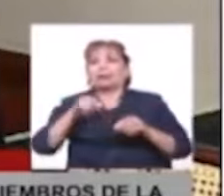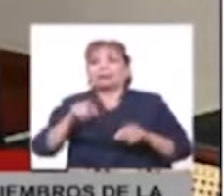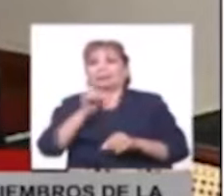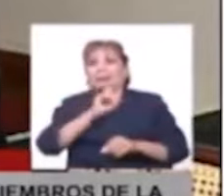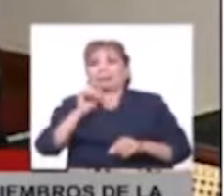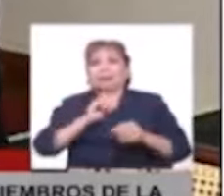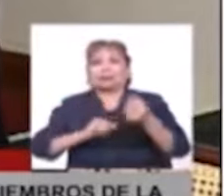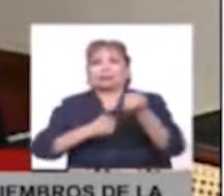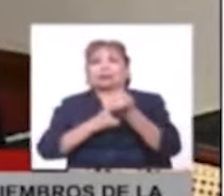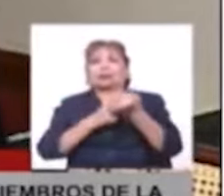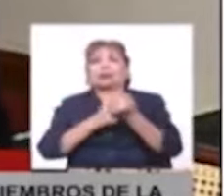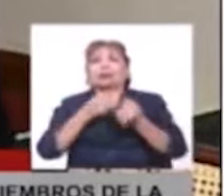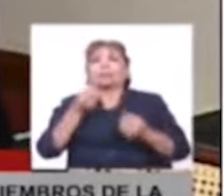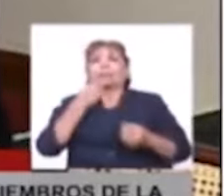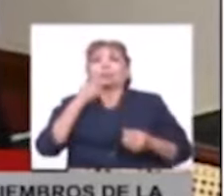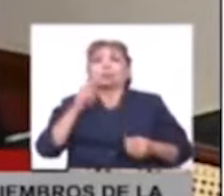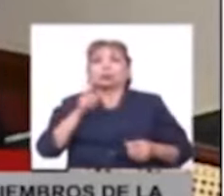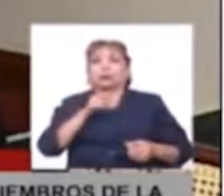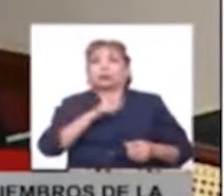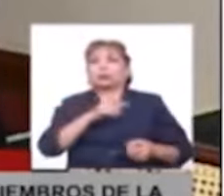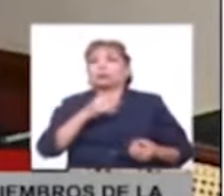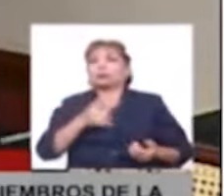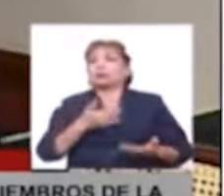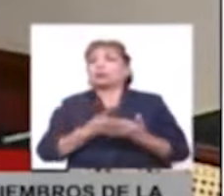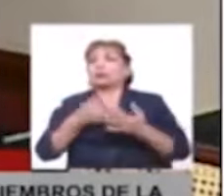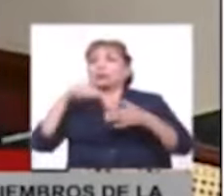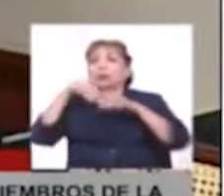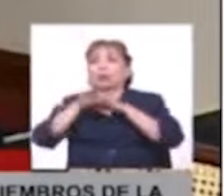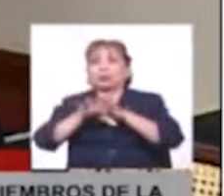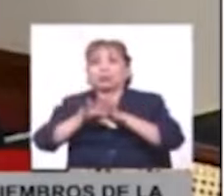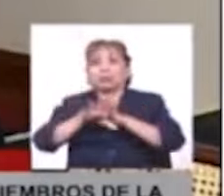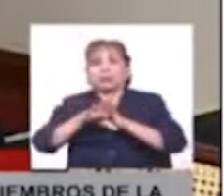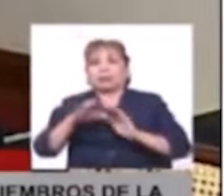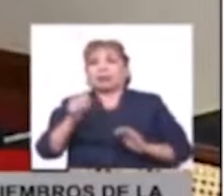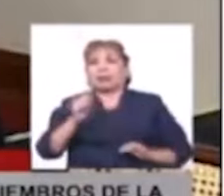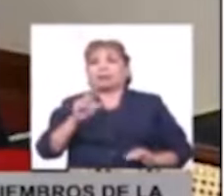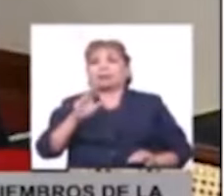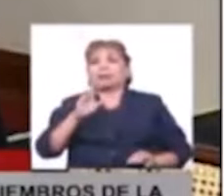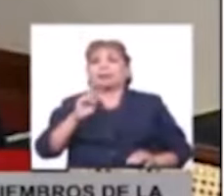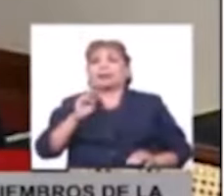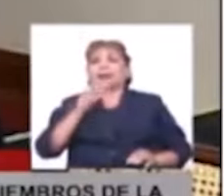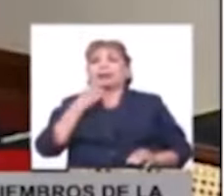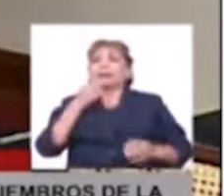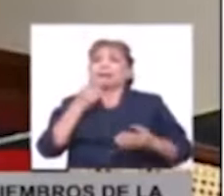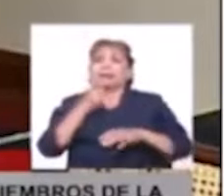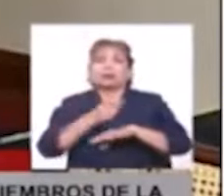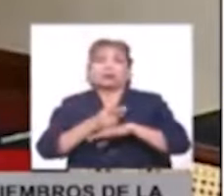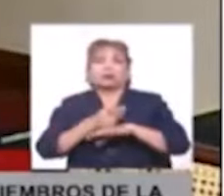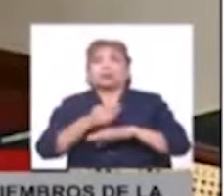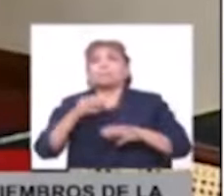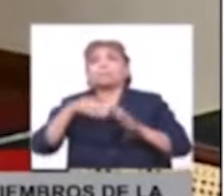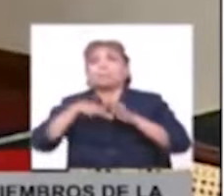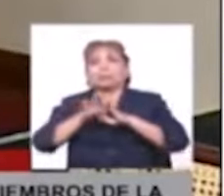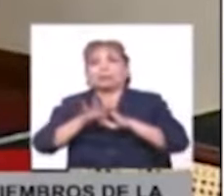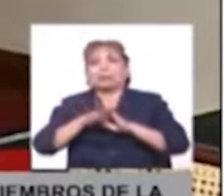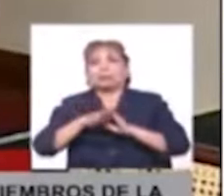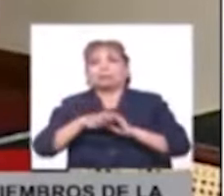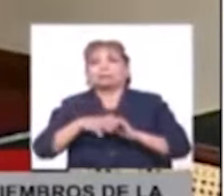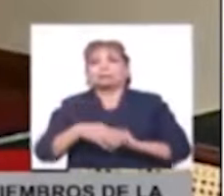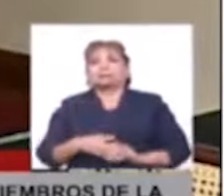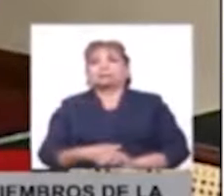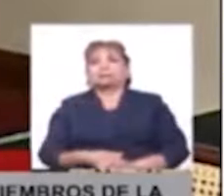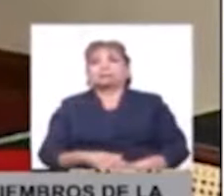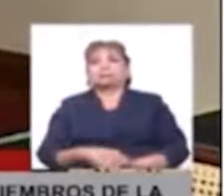levantan un acta que no firma la entonces fiscal de la nación y proceden a llamar al siguiente en